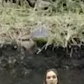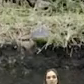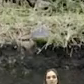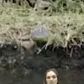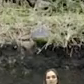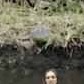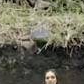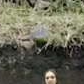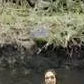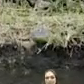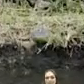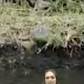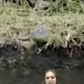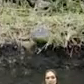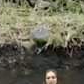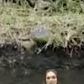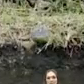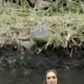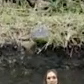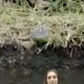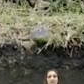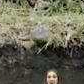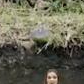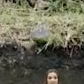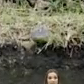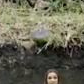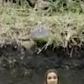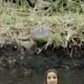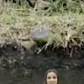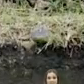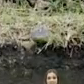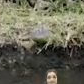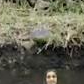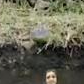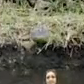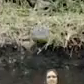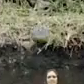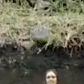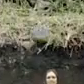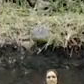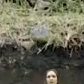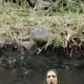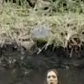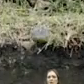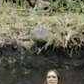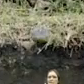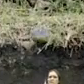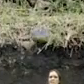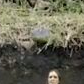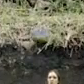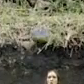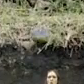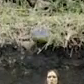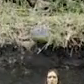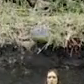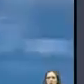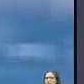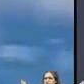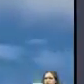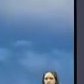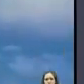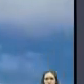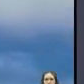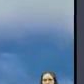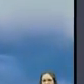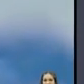Habitantes de Argelia, tanto en la zona rural como urbana, se encuentran confinados en medio de las restricciones que implementaron de manera ilegal los grupos armados al margen de la ley